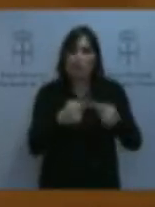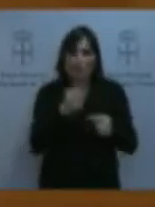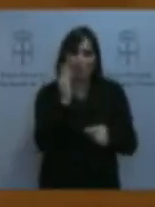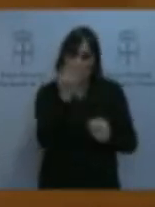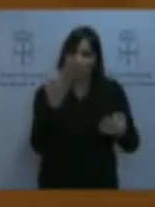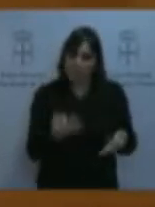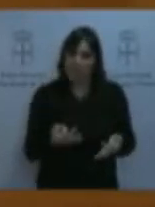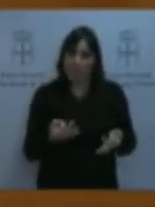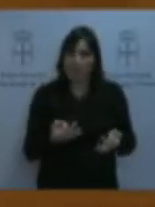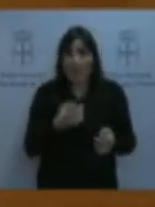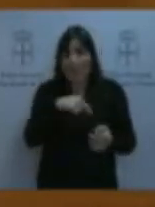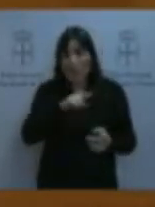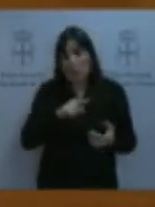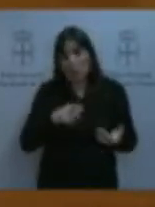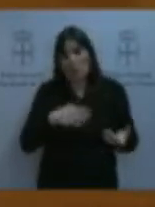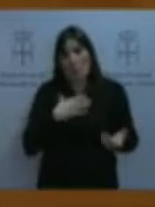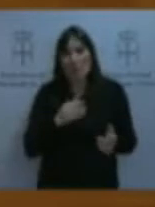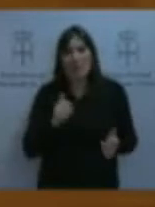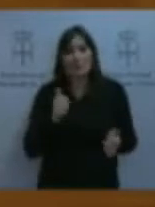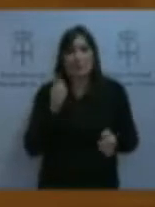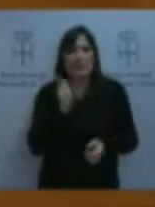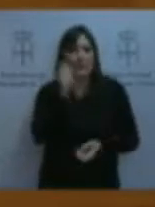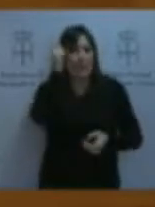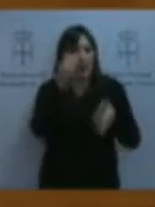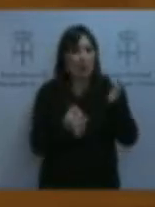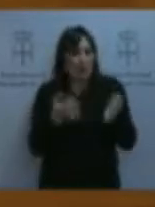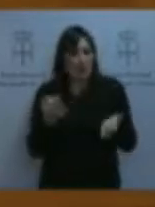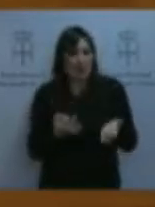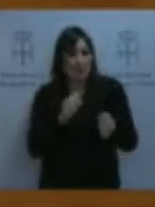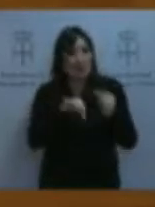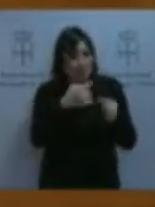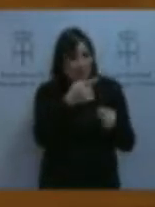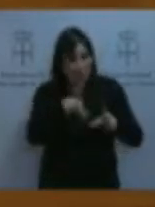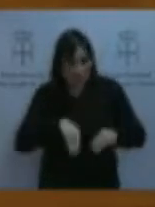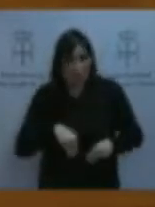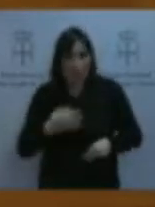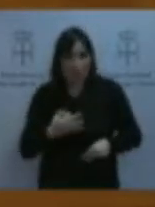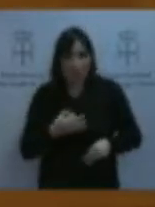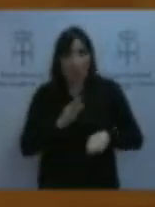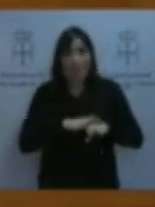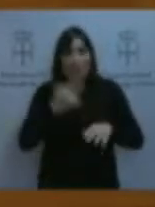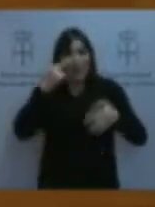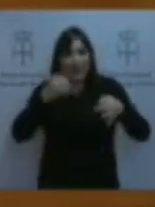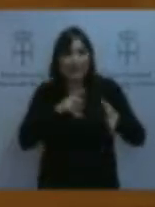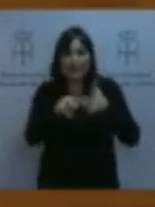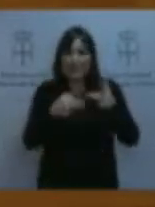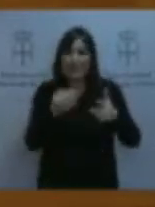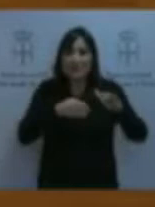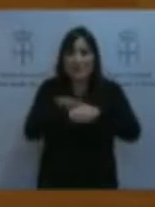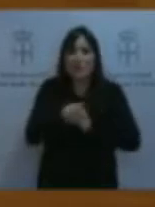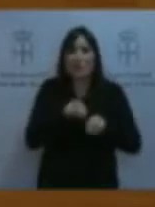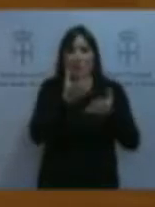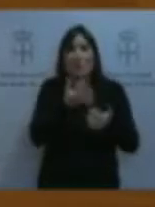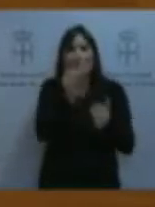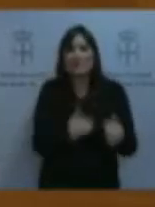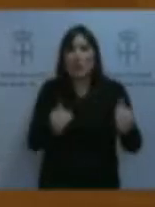sentencias judiciales. Para garantizar la máxima transparencia y acceso a la información, así como la igualdad de oportunidades